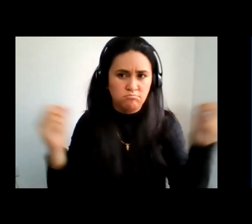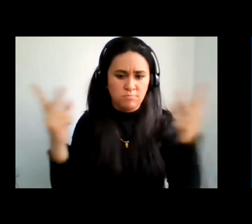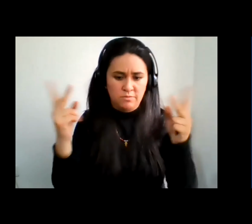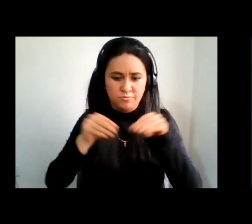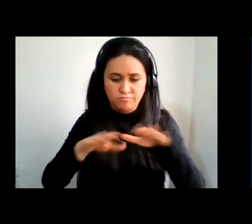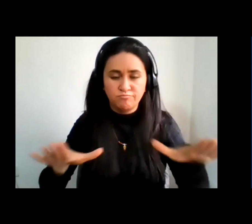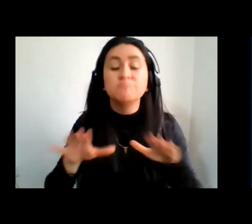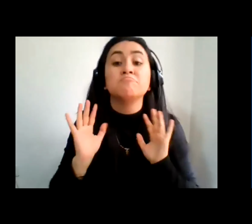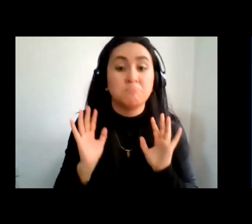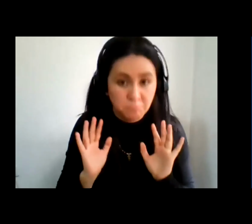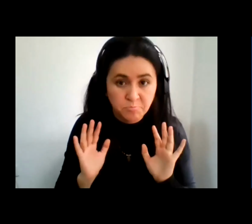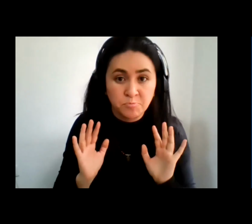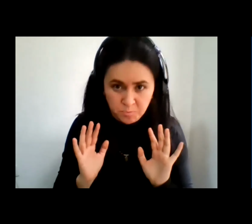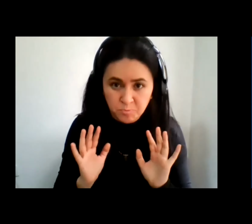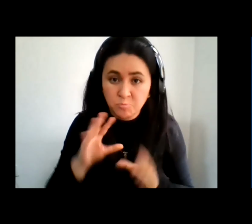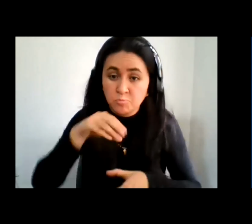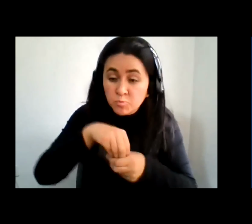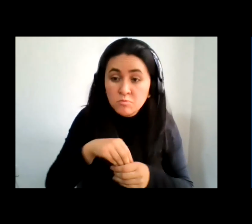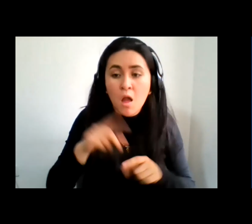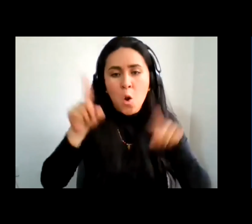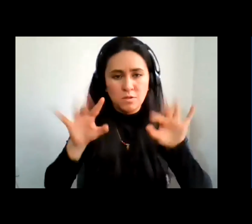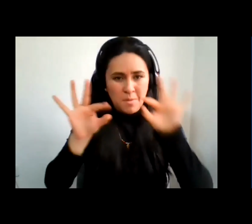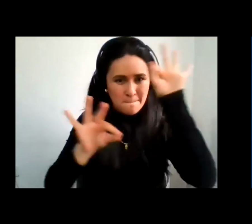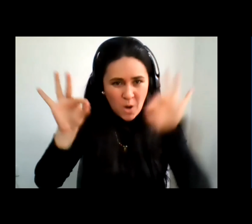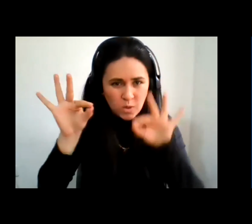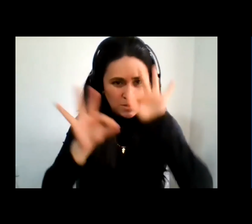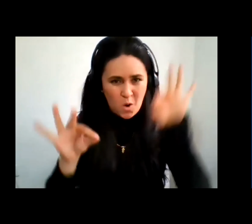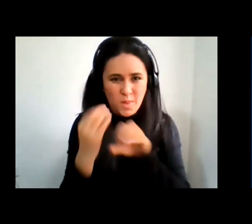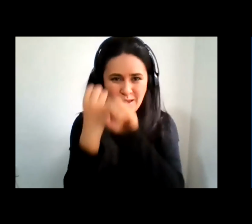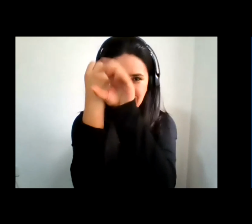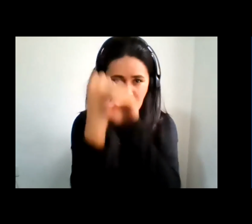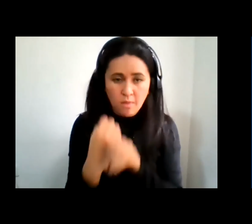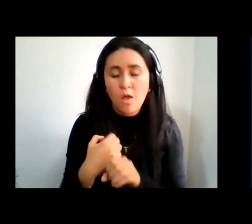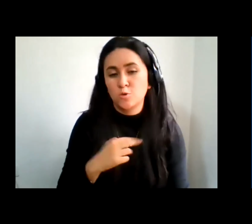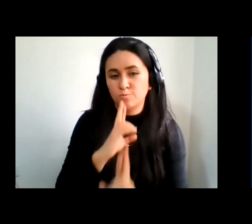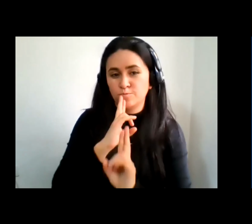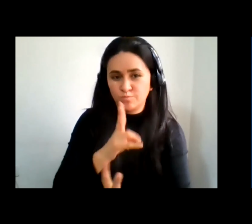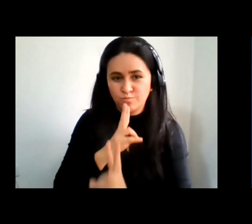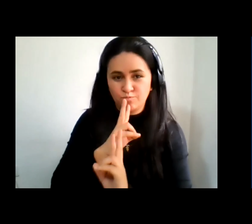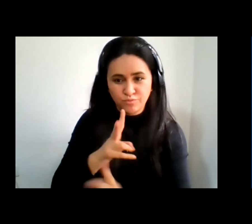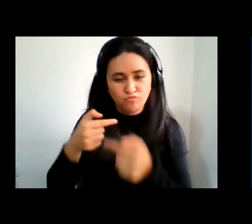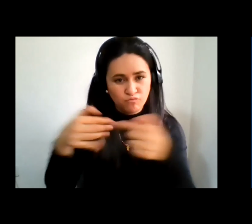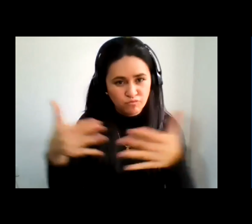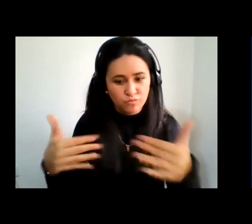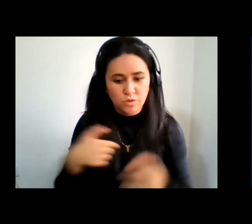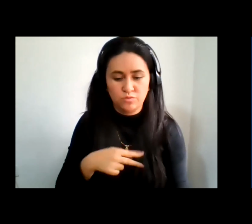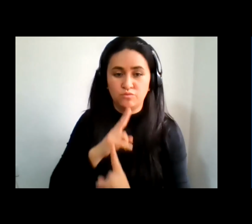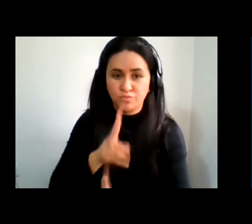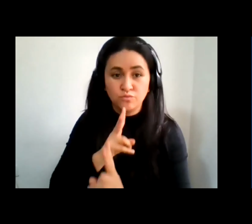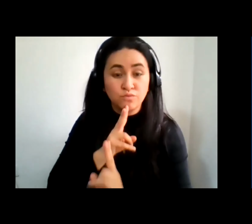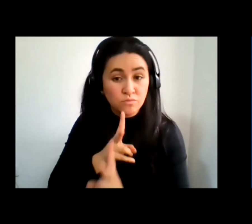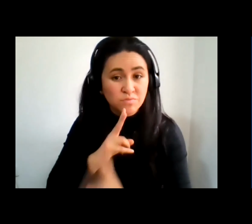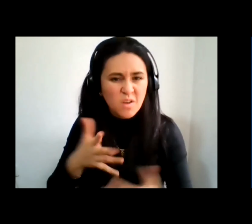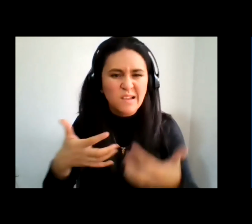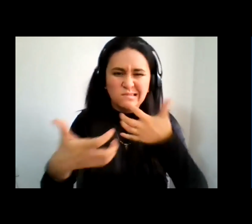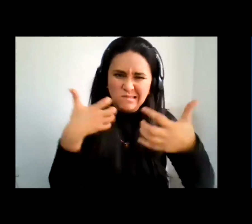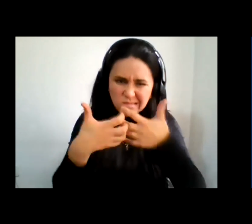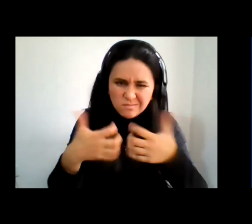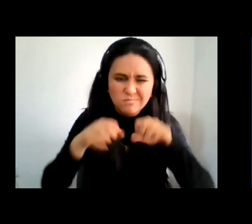a las que responderemos en el chat con detalles acerca de las relaciones a los accesos, tipos de sistemas de